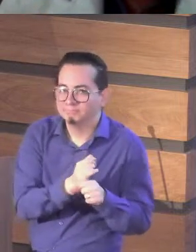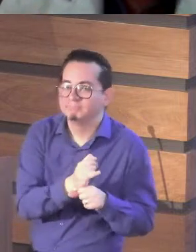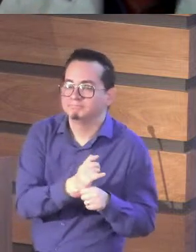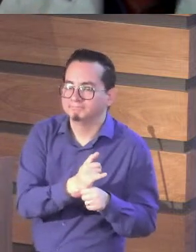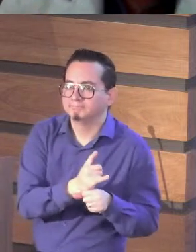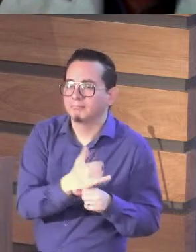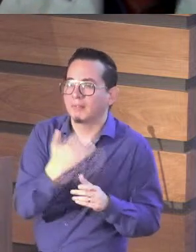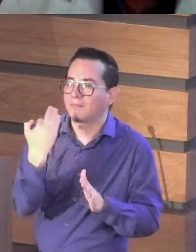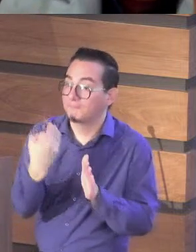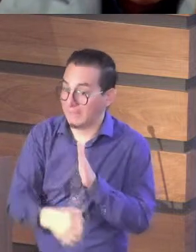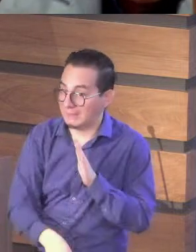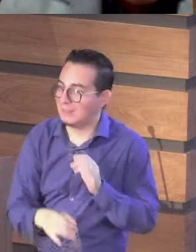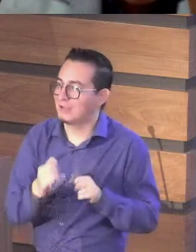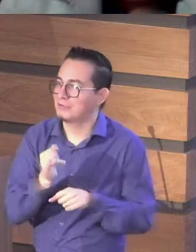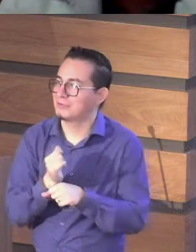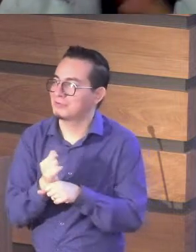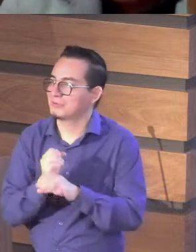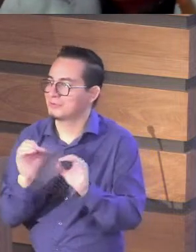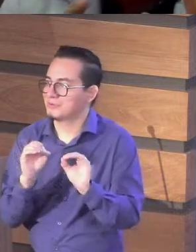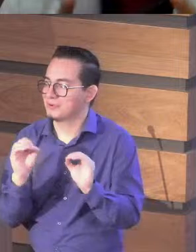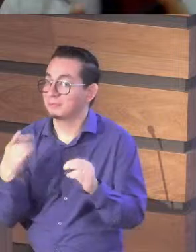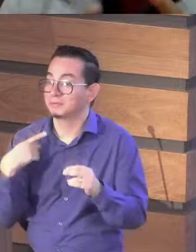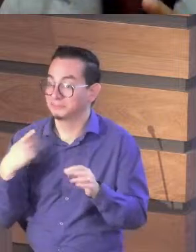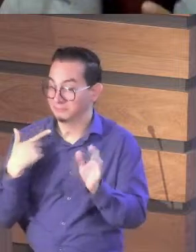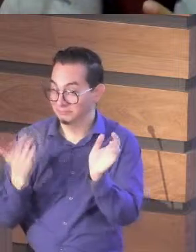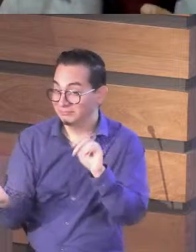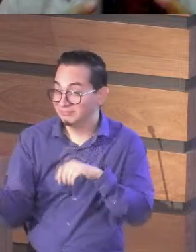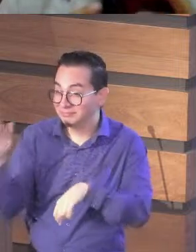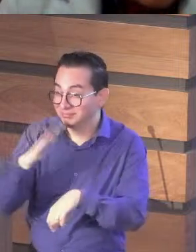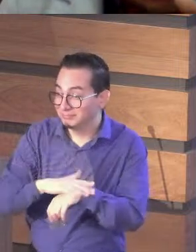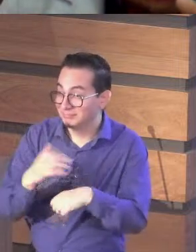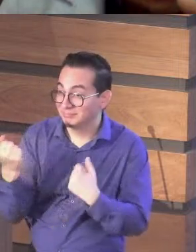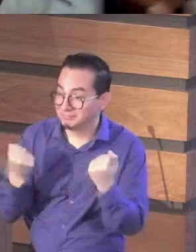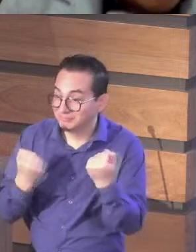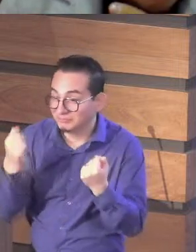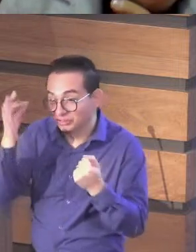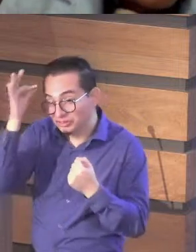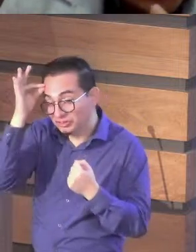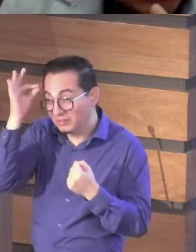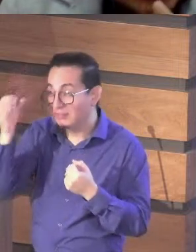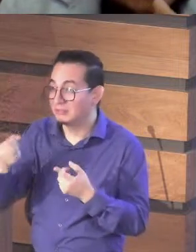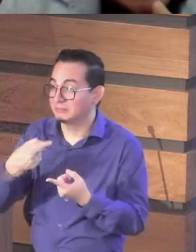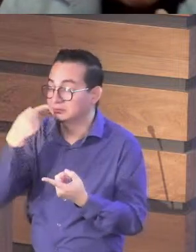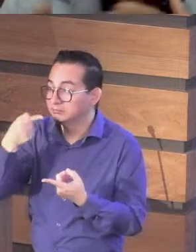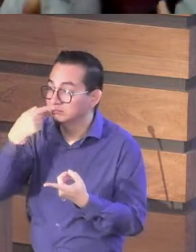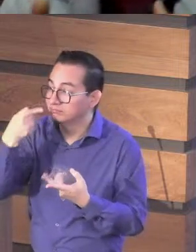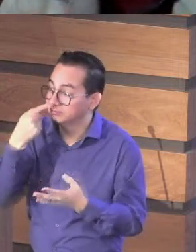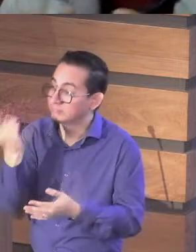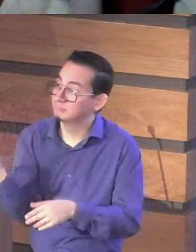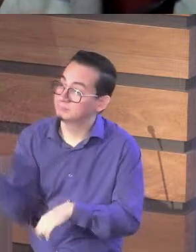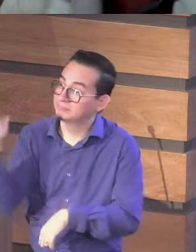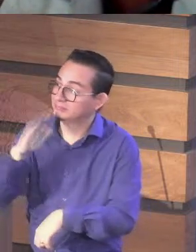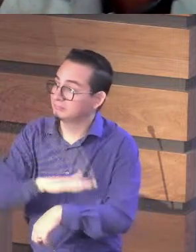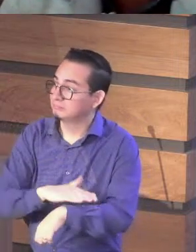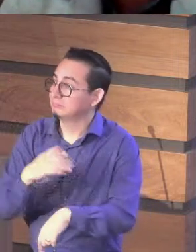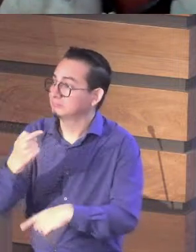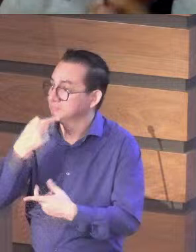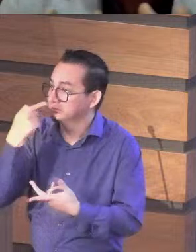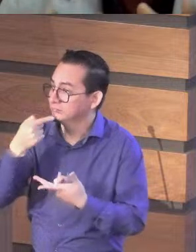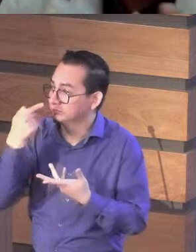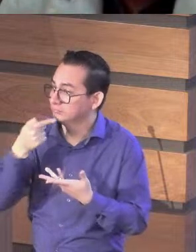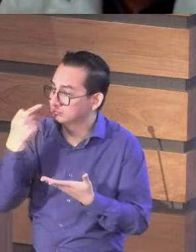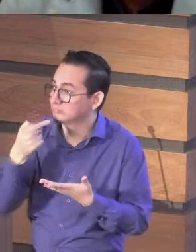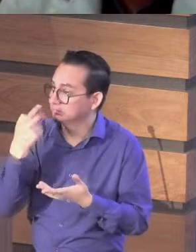de exposición de CO2 a los que están expuestos, porque como tomando de referencia la anterior exposición de la doctora,